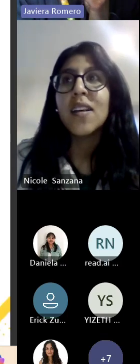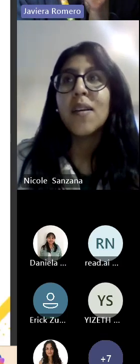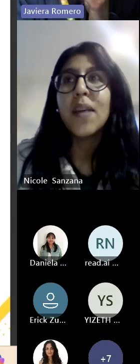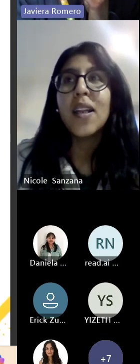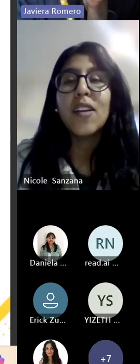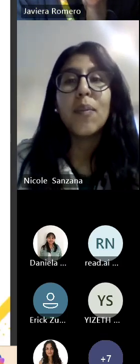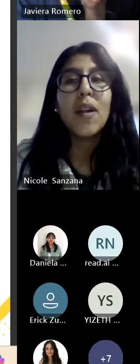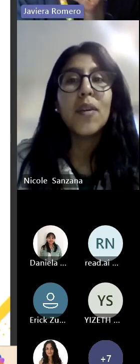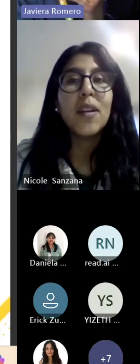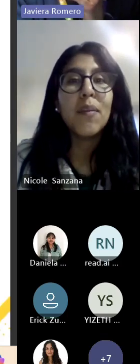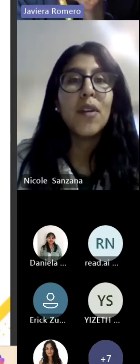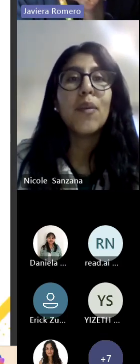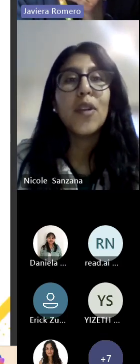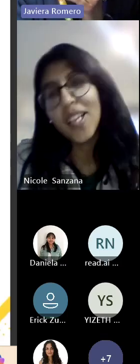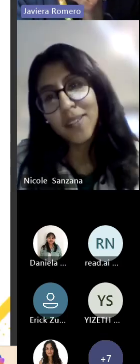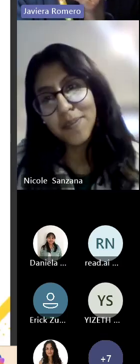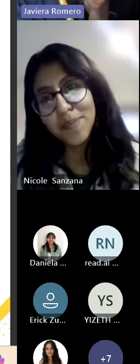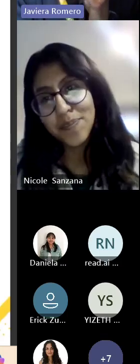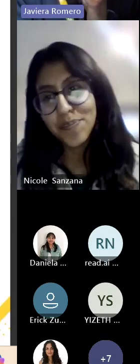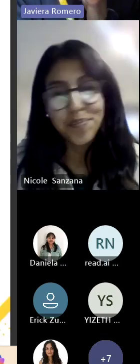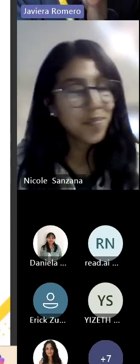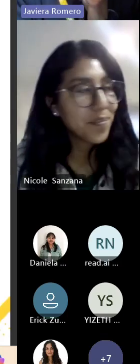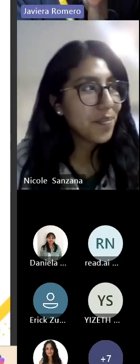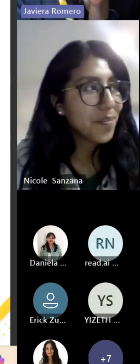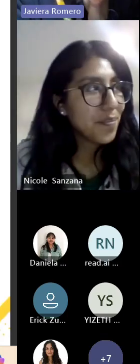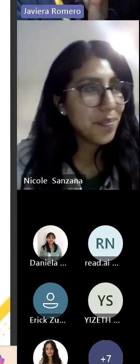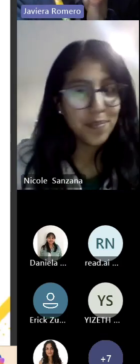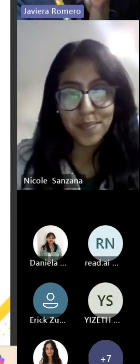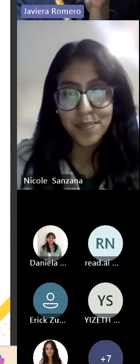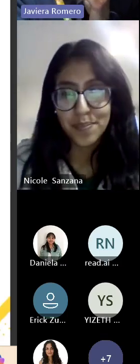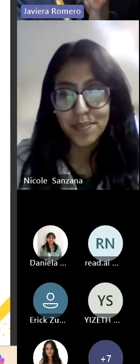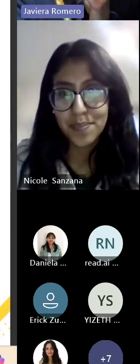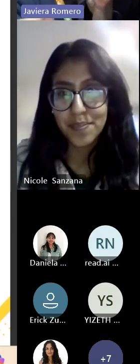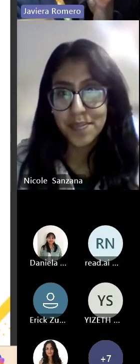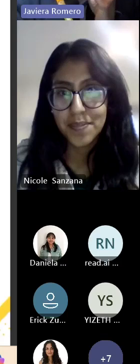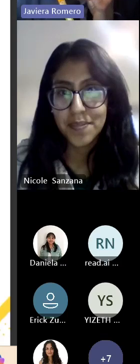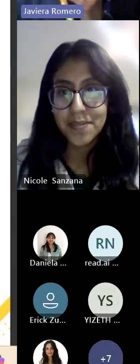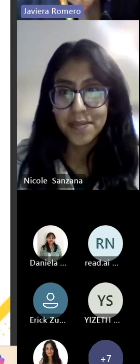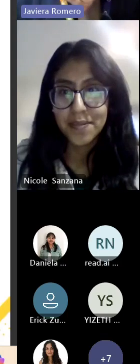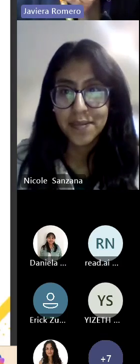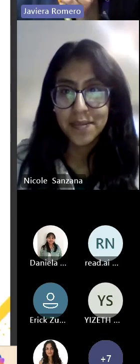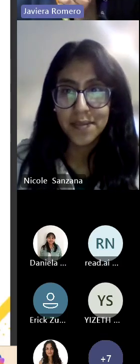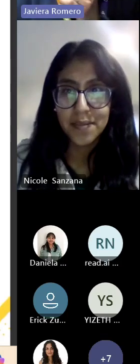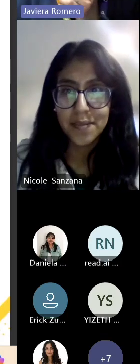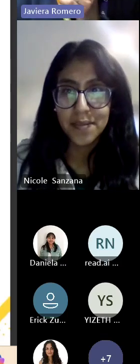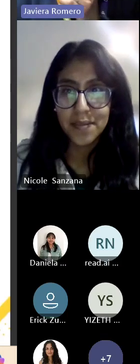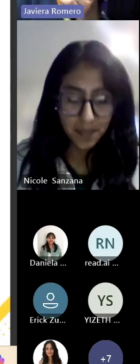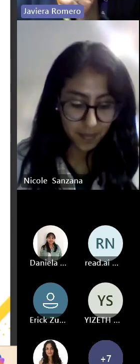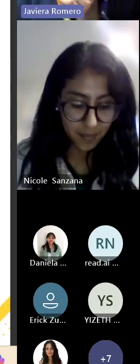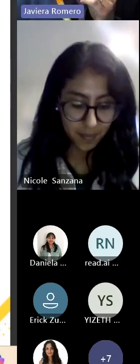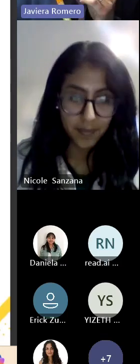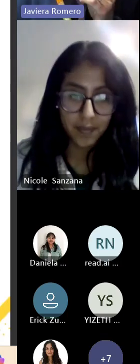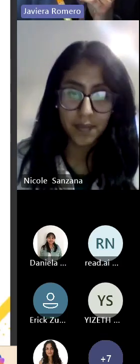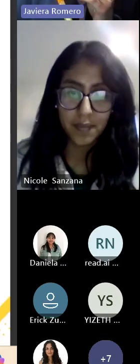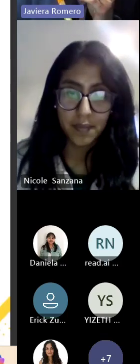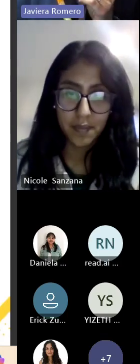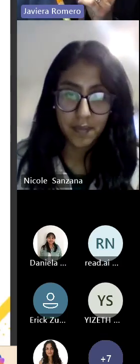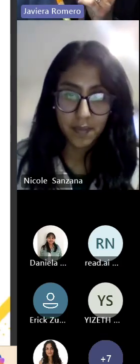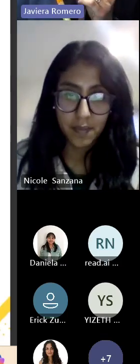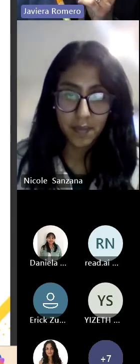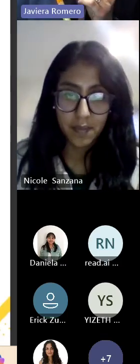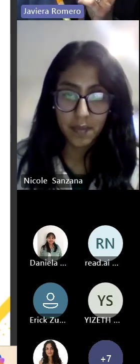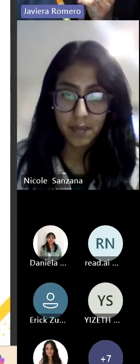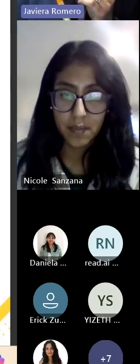viene. Eso. Que podamos también comunicar. Justamente, bueno, tomándome las palabras de Nicole,